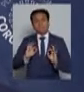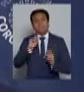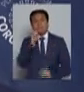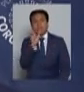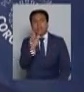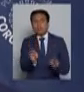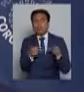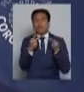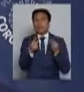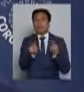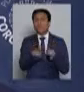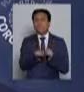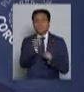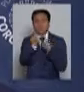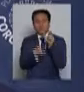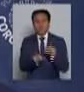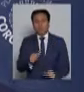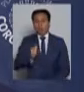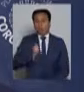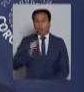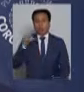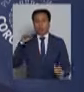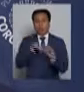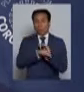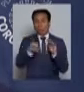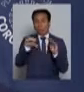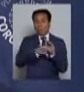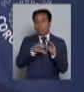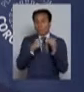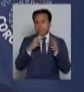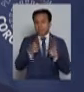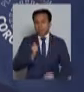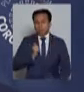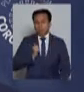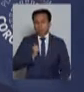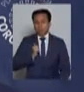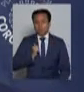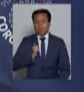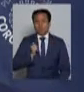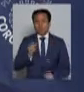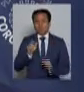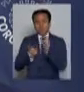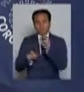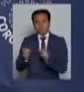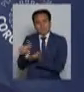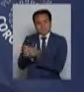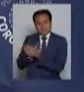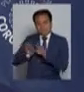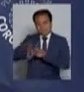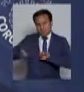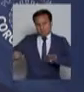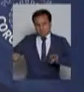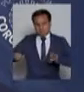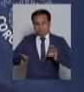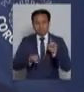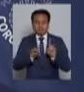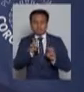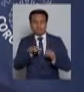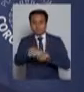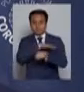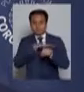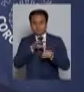son aquellos pacientes que han cumplido la cuarentena, excluyendo a los fallecidos, independiente de la